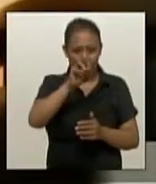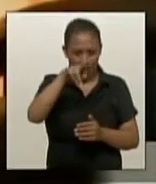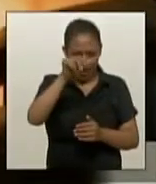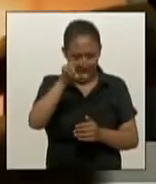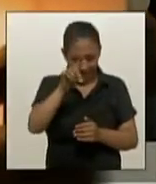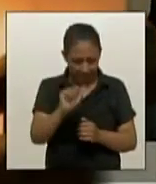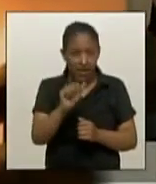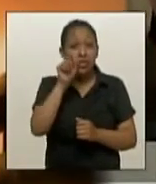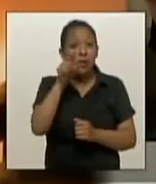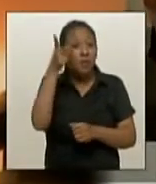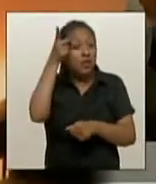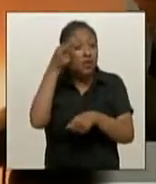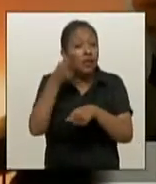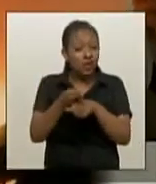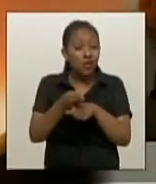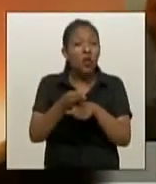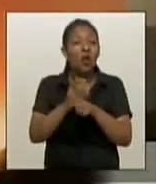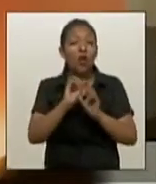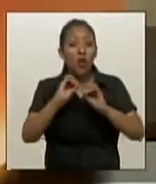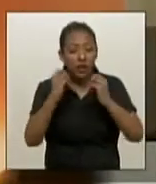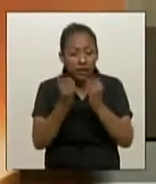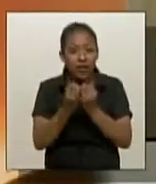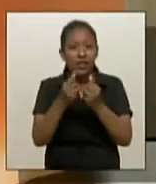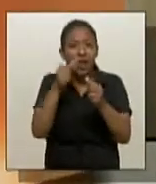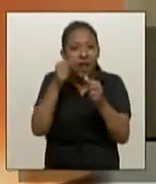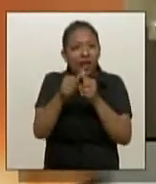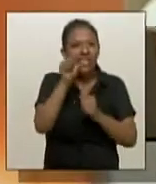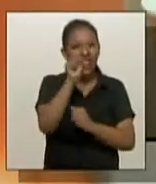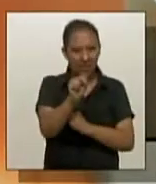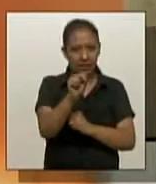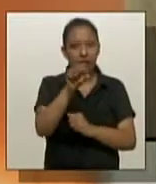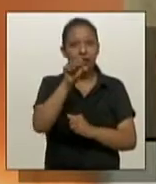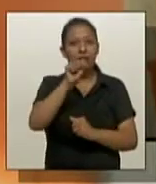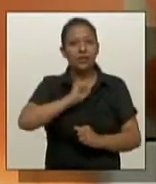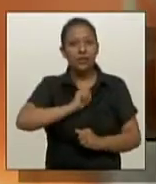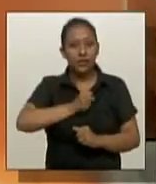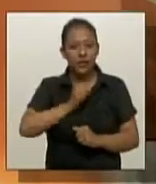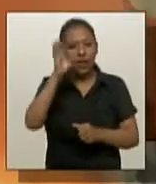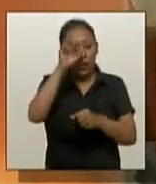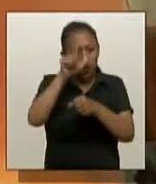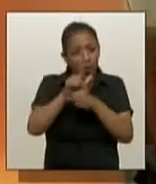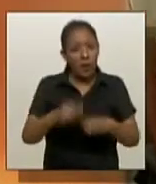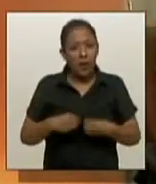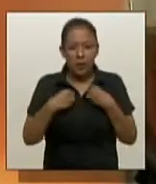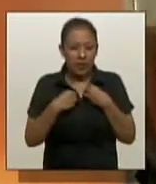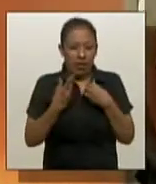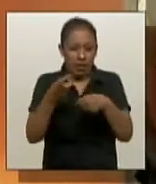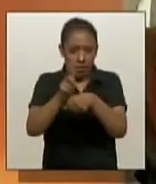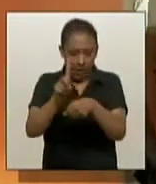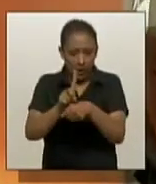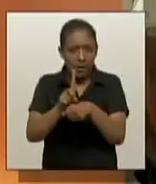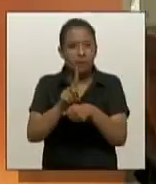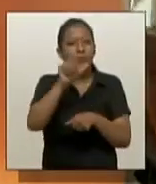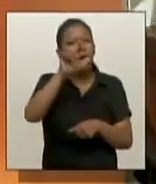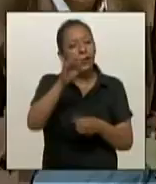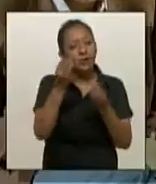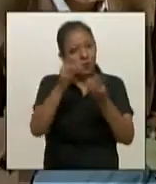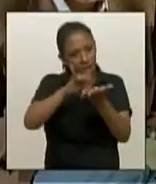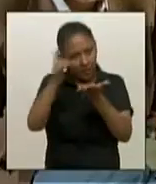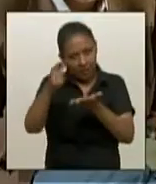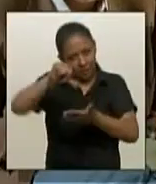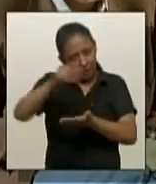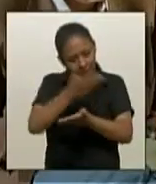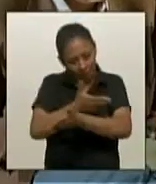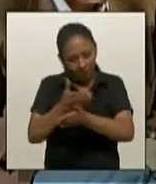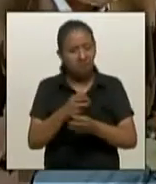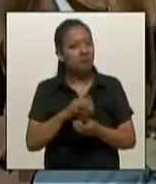es director también de la organización Letra S, SIDA, Cultura y Vida Cotidiana. Alejandro, muchas gracias por acompañarnos. No,